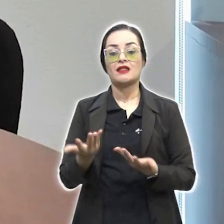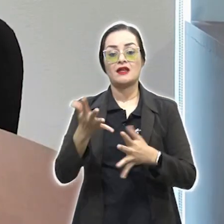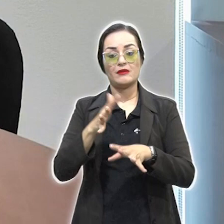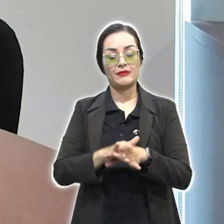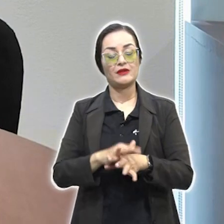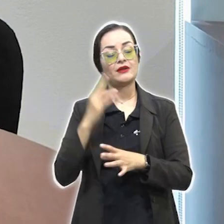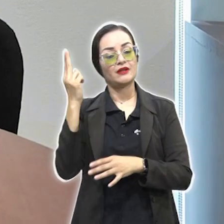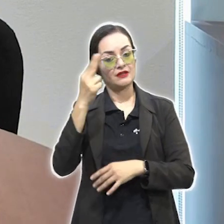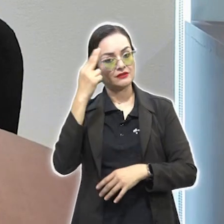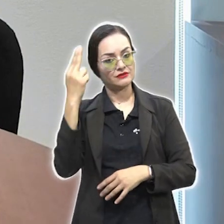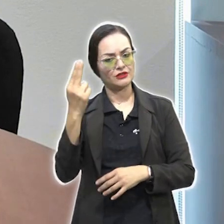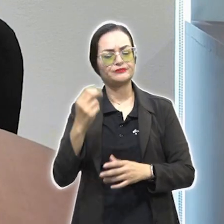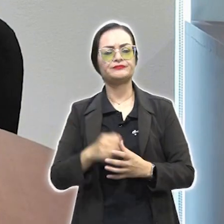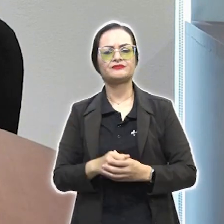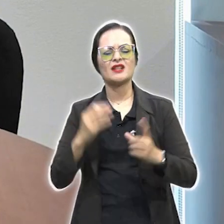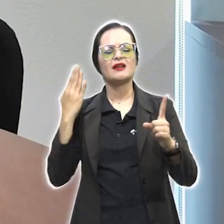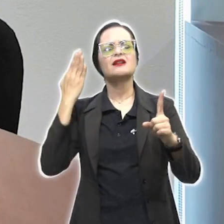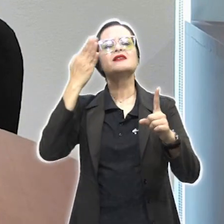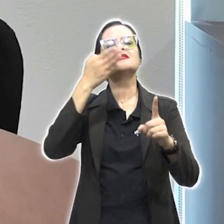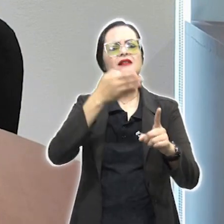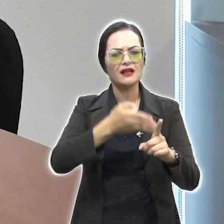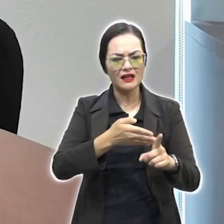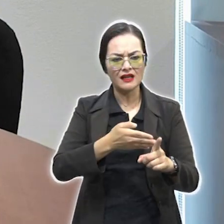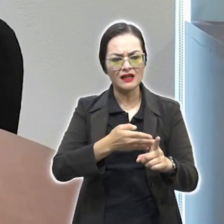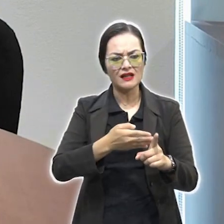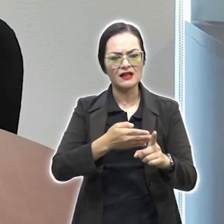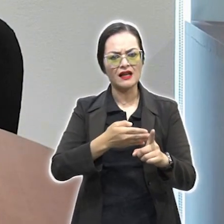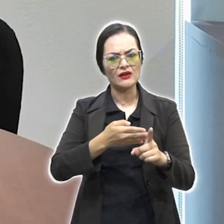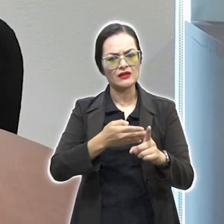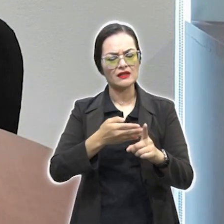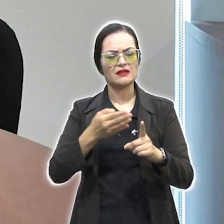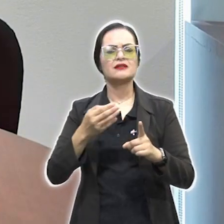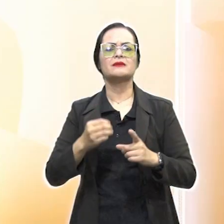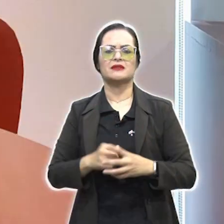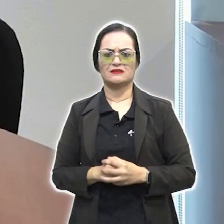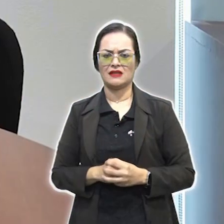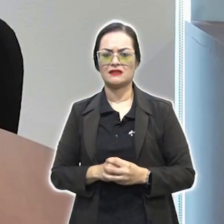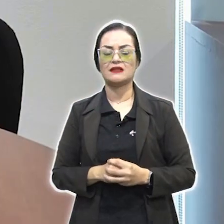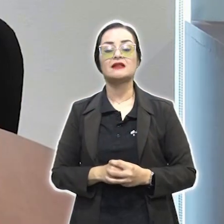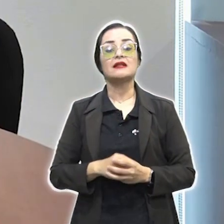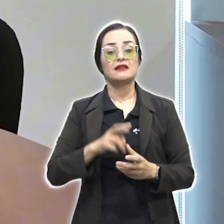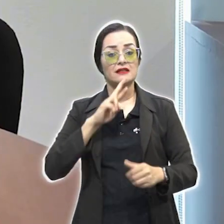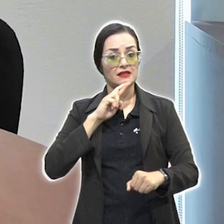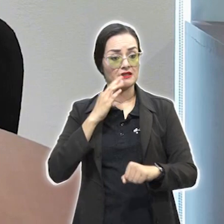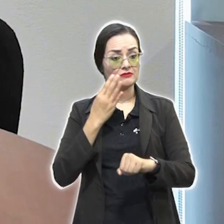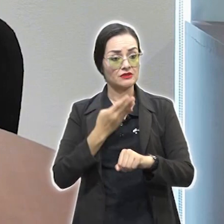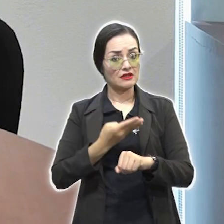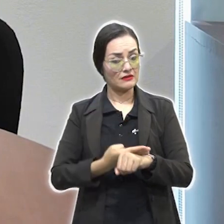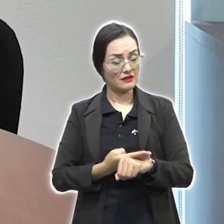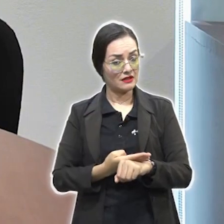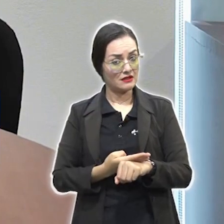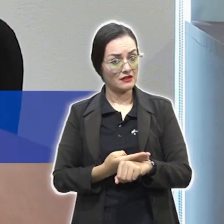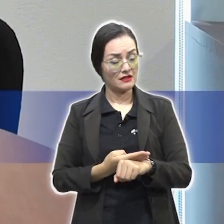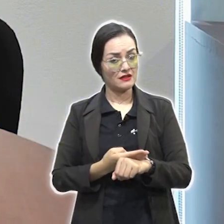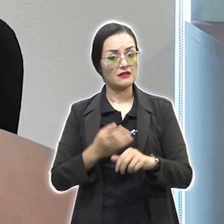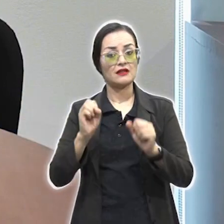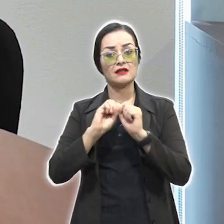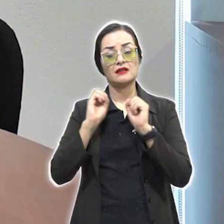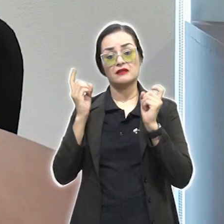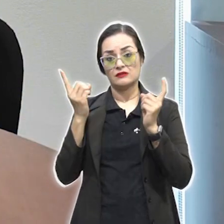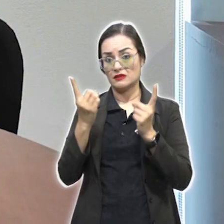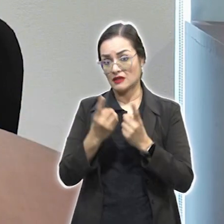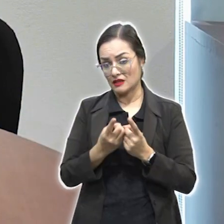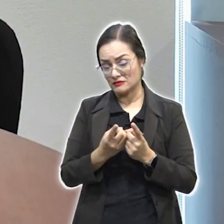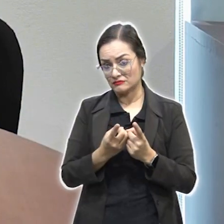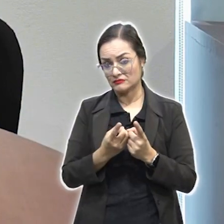Dentro de la universidad tenemos la visión de responsabilidad social universitaria y una de las bases de la responsabilidad